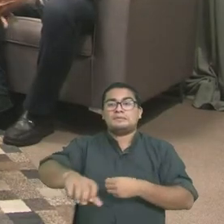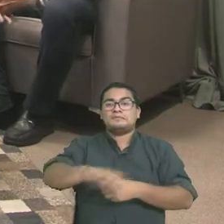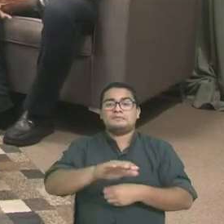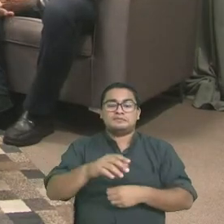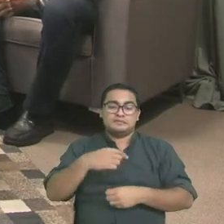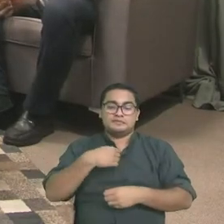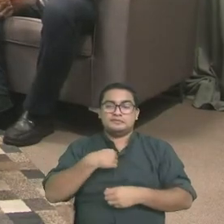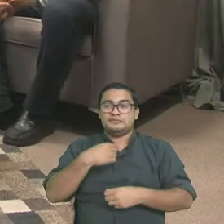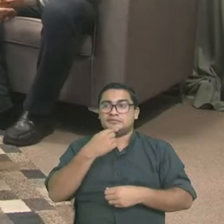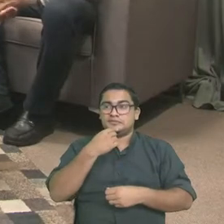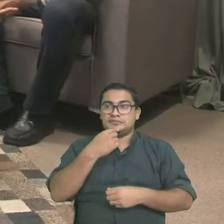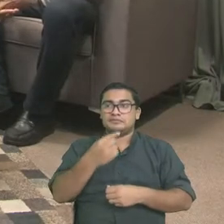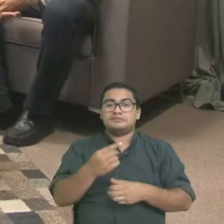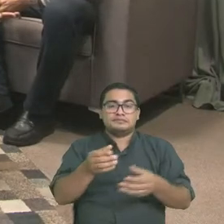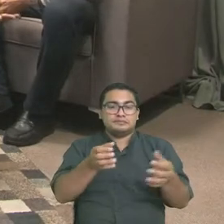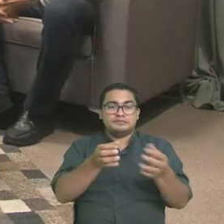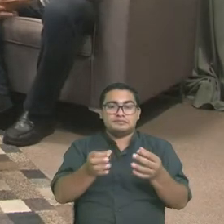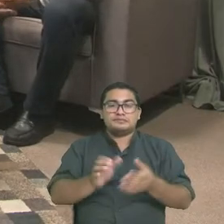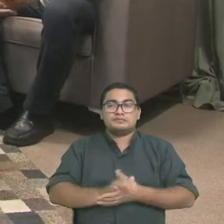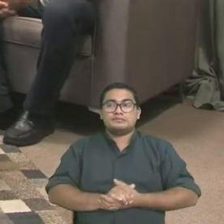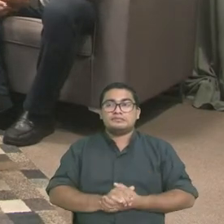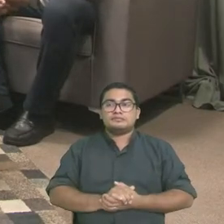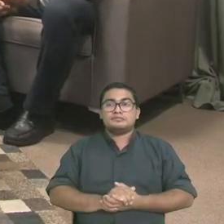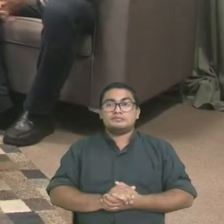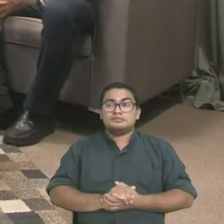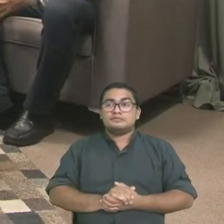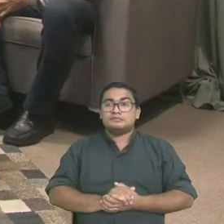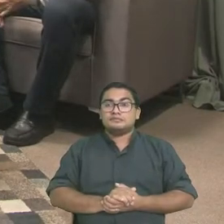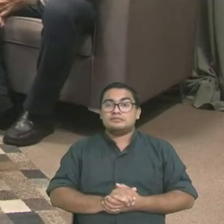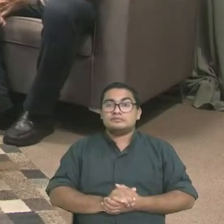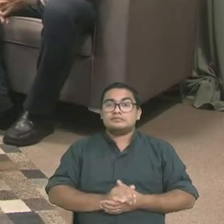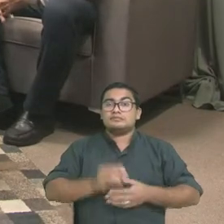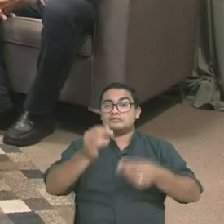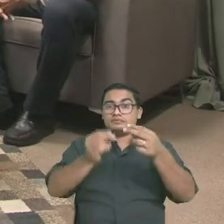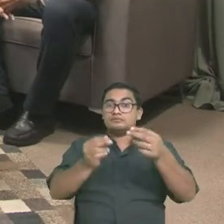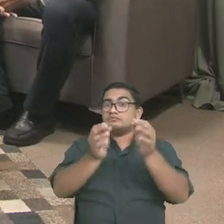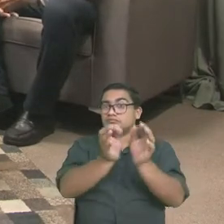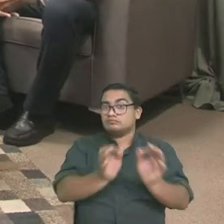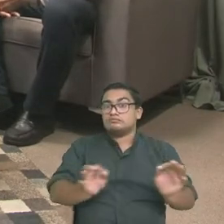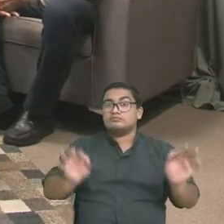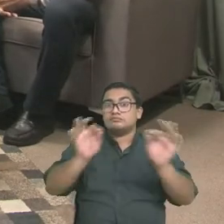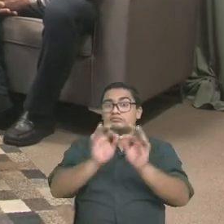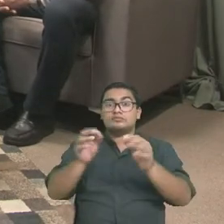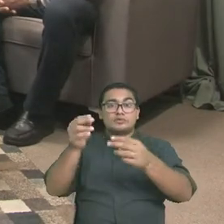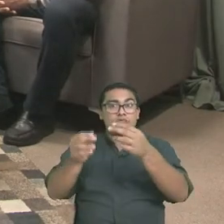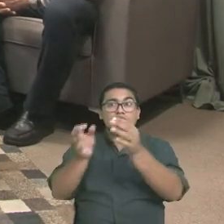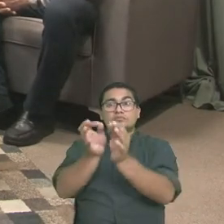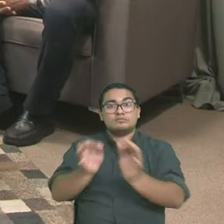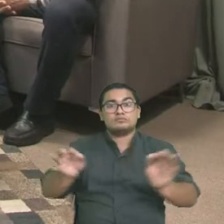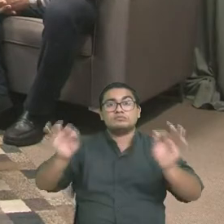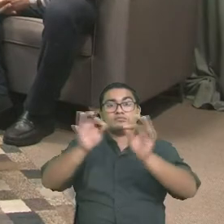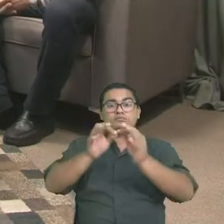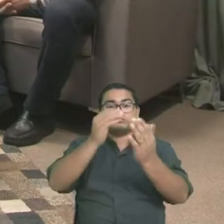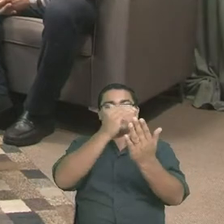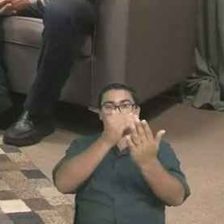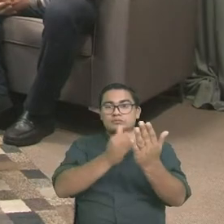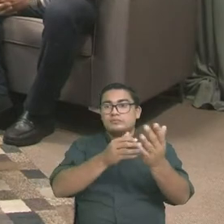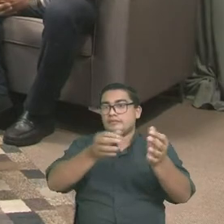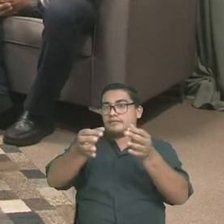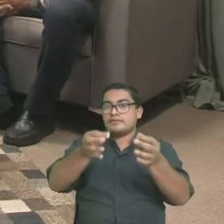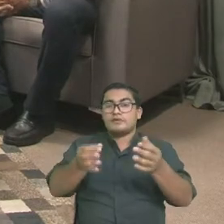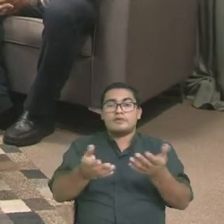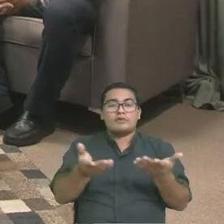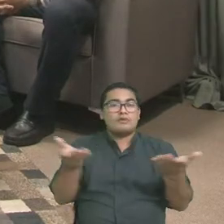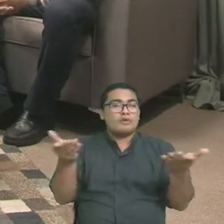quería señalar. Pues. Bueno, cifras bastante importantes que nos ayudan a entender un poquito la dimensión, porque en